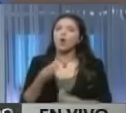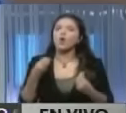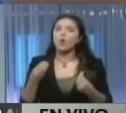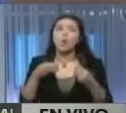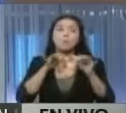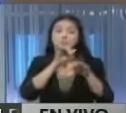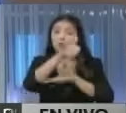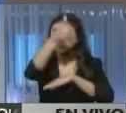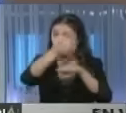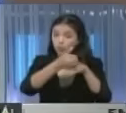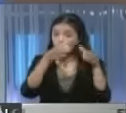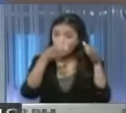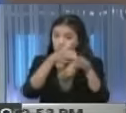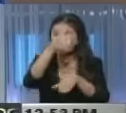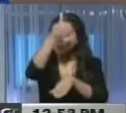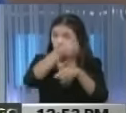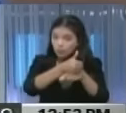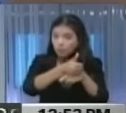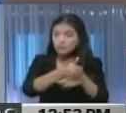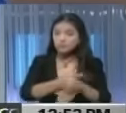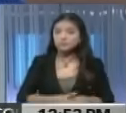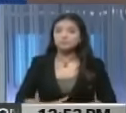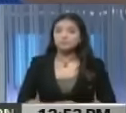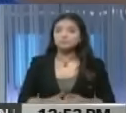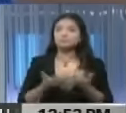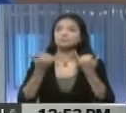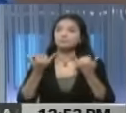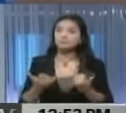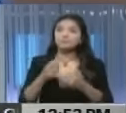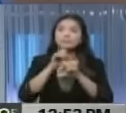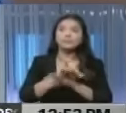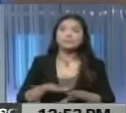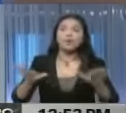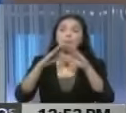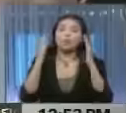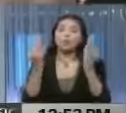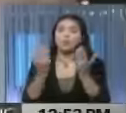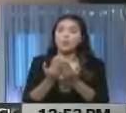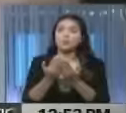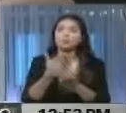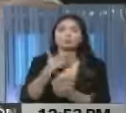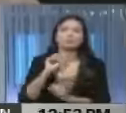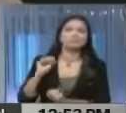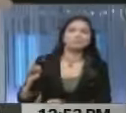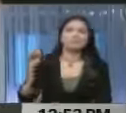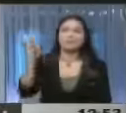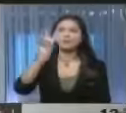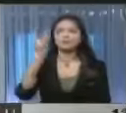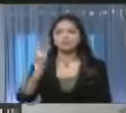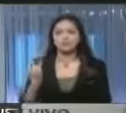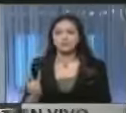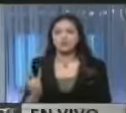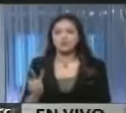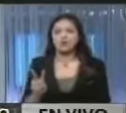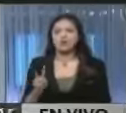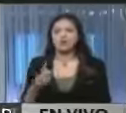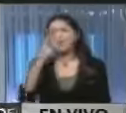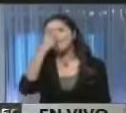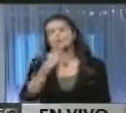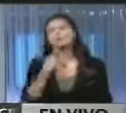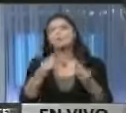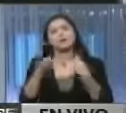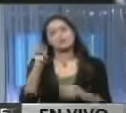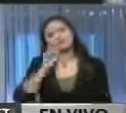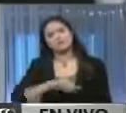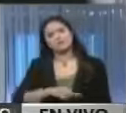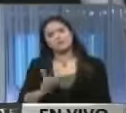su élite, está regado por el mundo desprestigiando a Venezuela, vendiendo una imagen